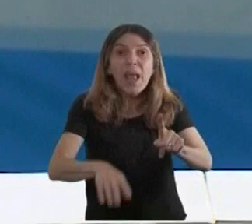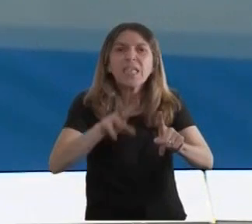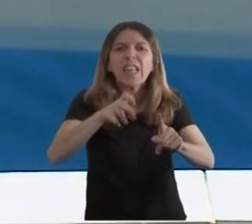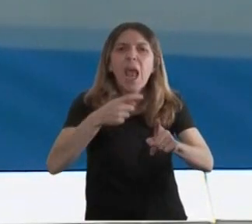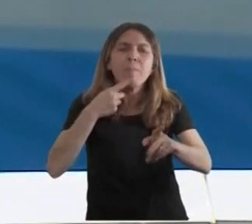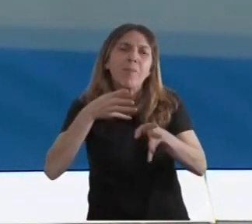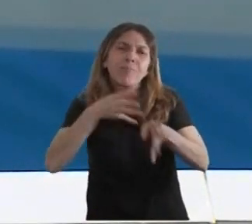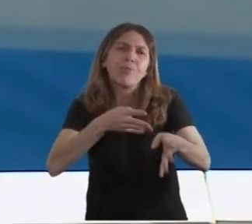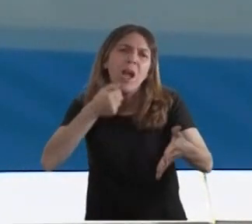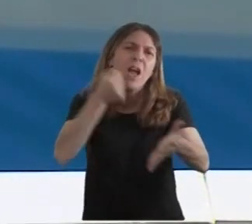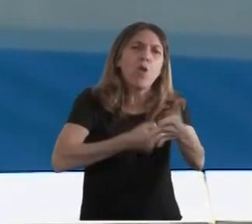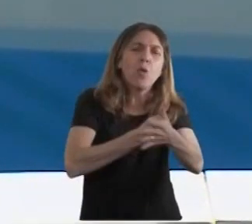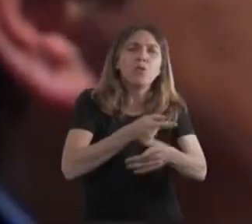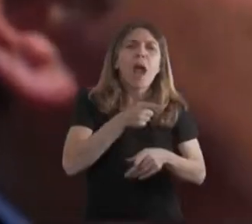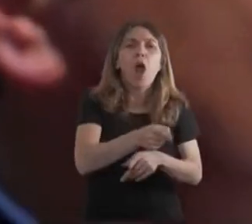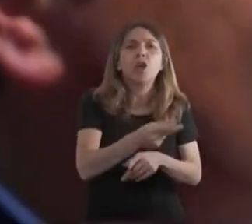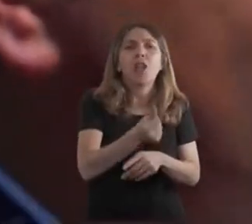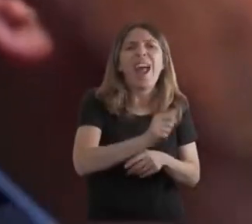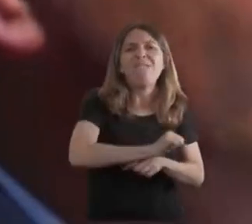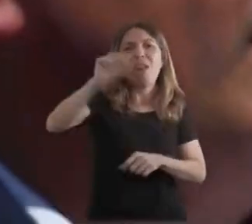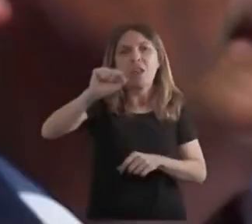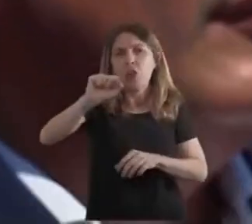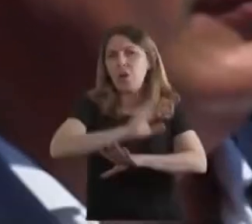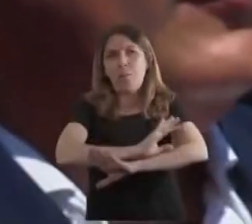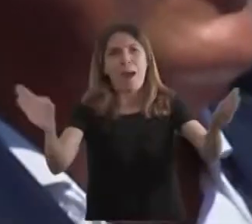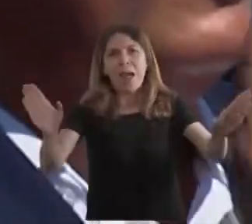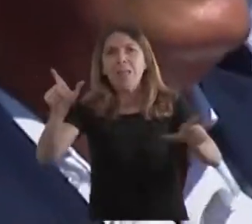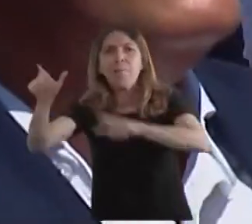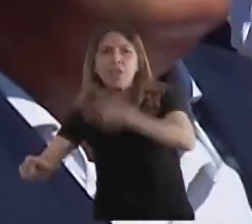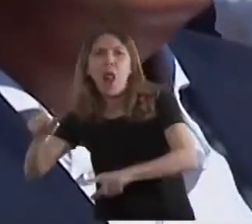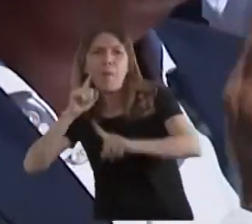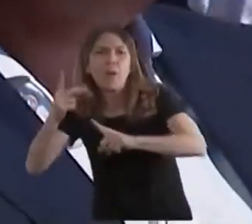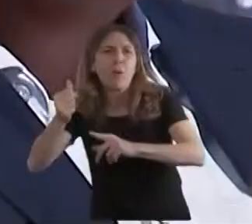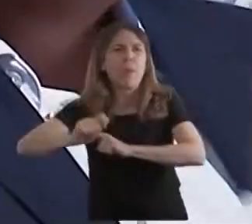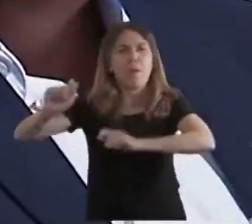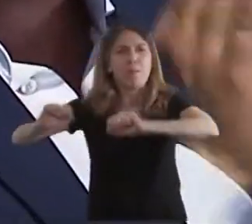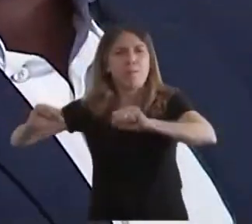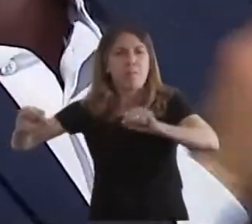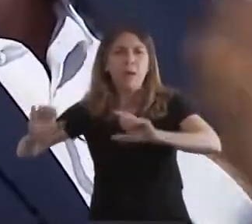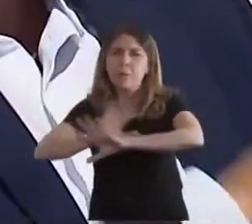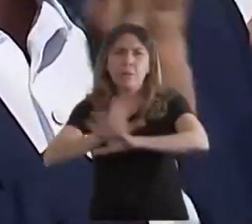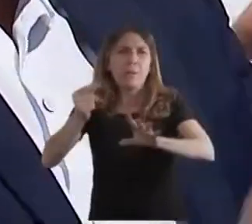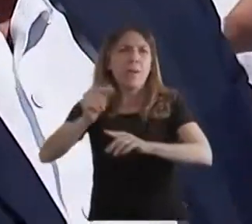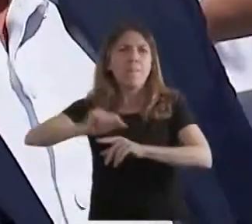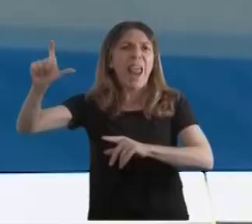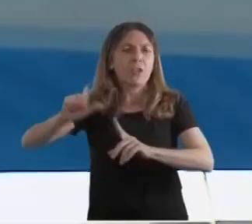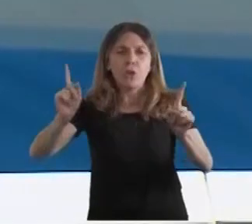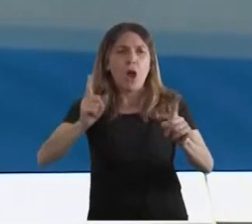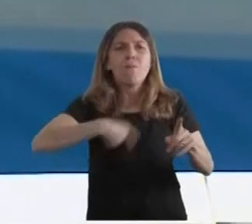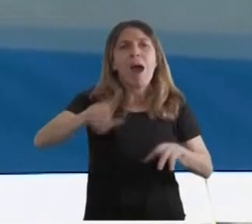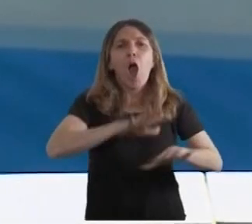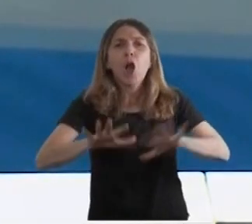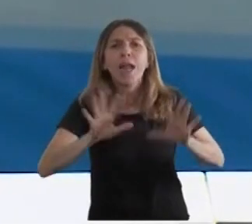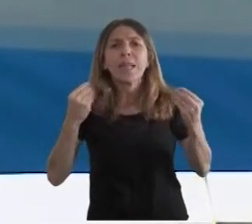argentina vamos a terminar con los especuladores y vamos a poner las cosas en orden porque